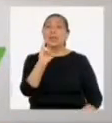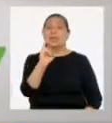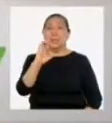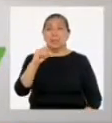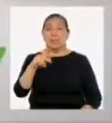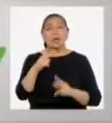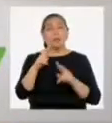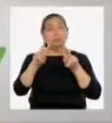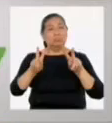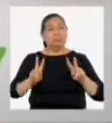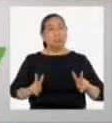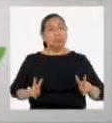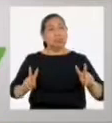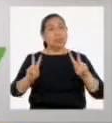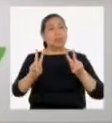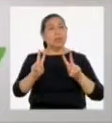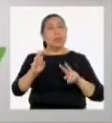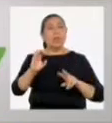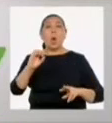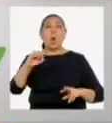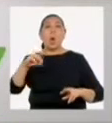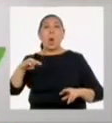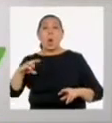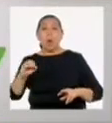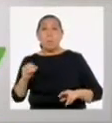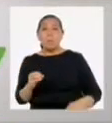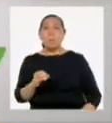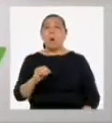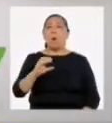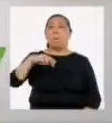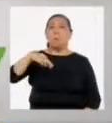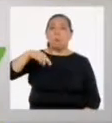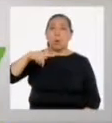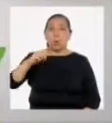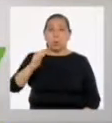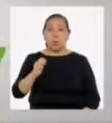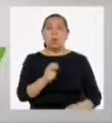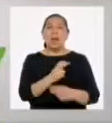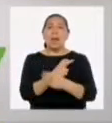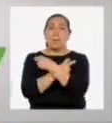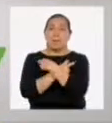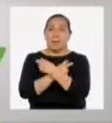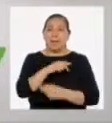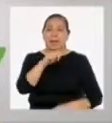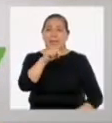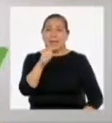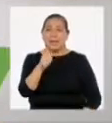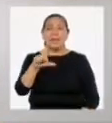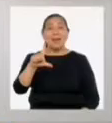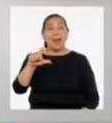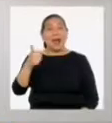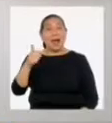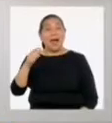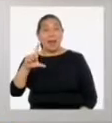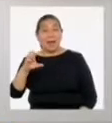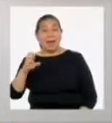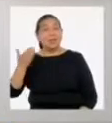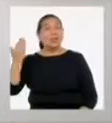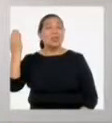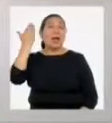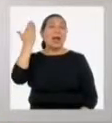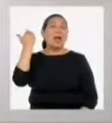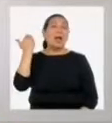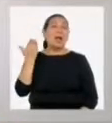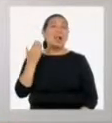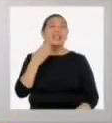desarrolló entre los valles de Olmos, Motupe, Lambayeque, Saña y La Leche. Sus